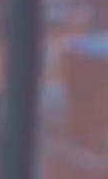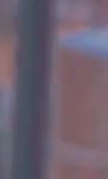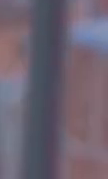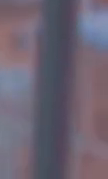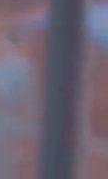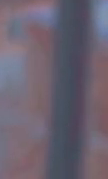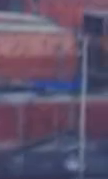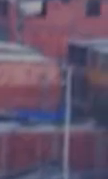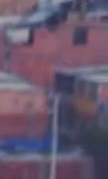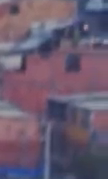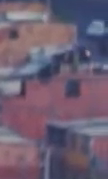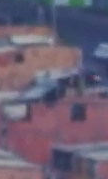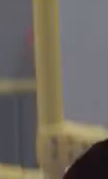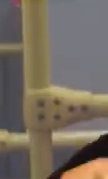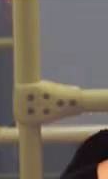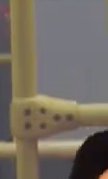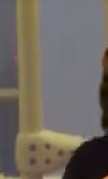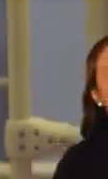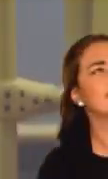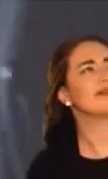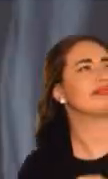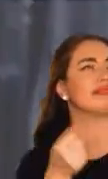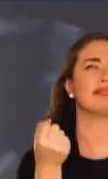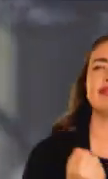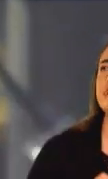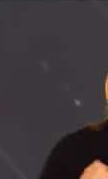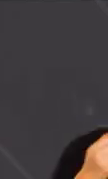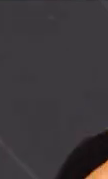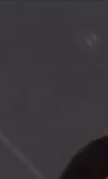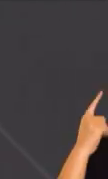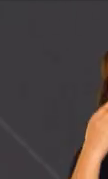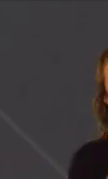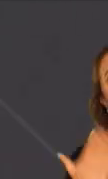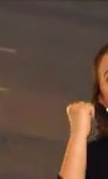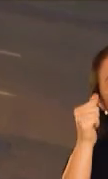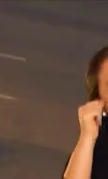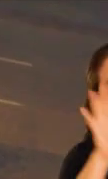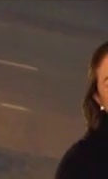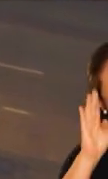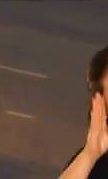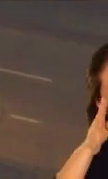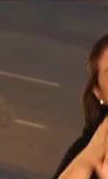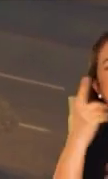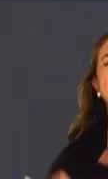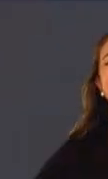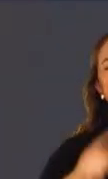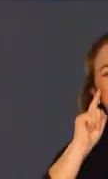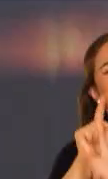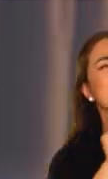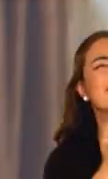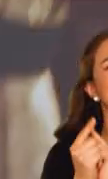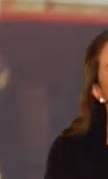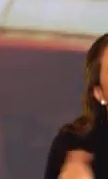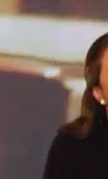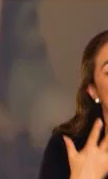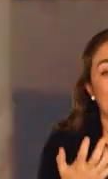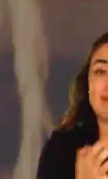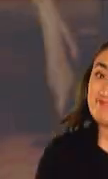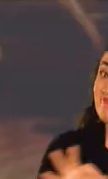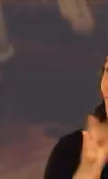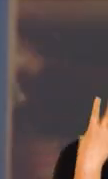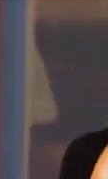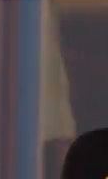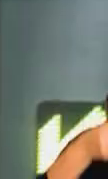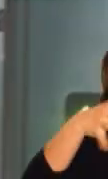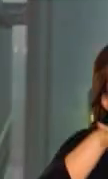Únete a este nuevo viaje donde hay miles de colombianos que se mueven con seguridad. Se cuidan, avanzan sin mirar atrás y